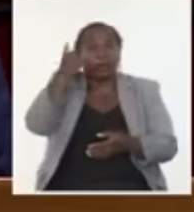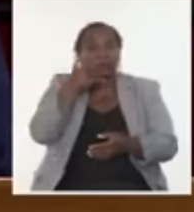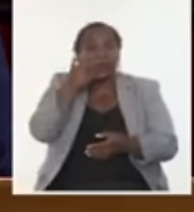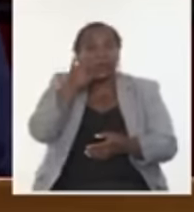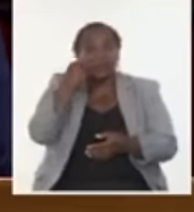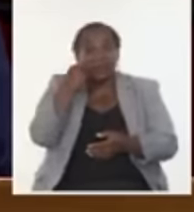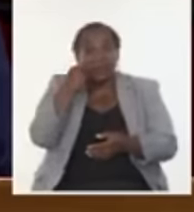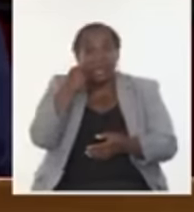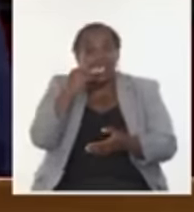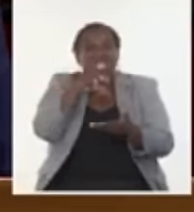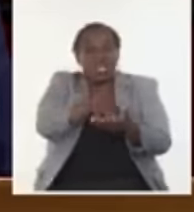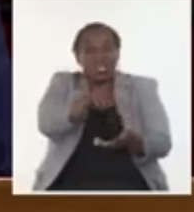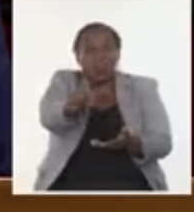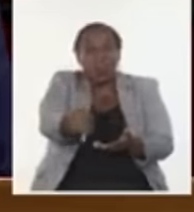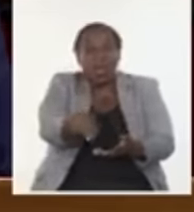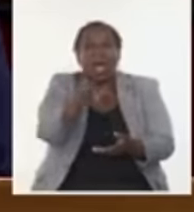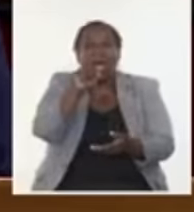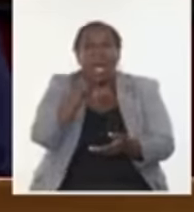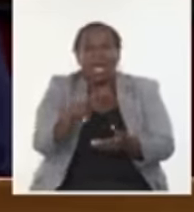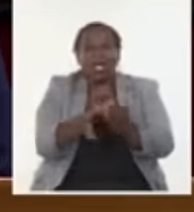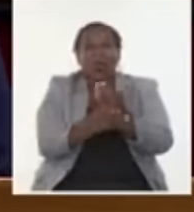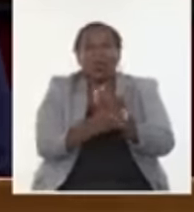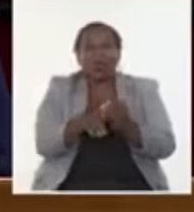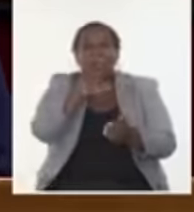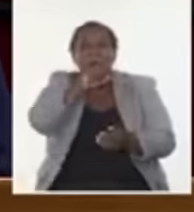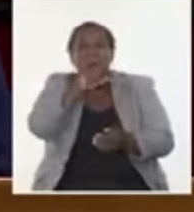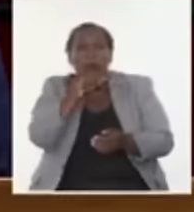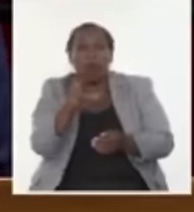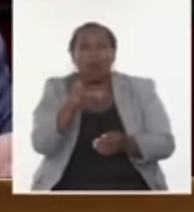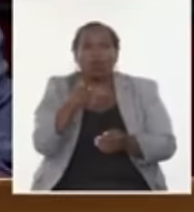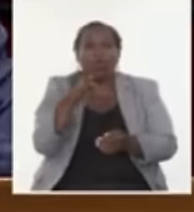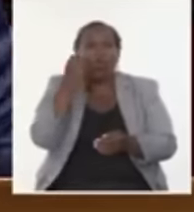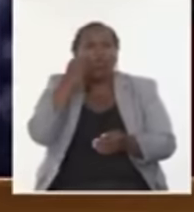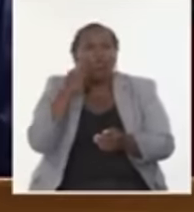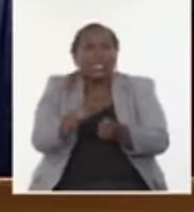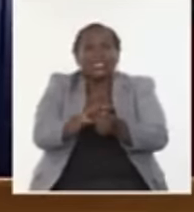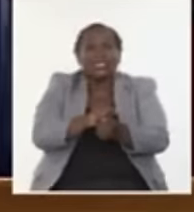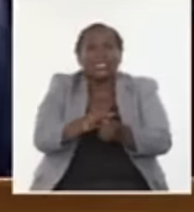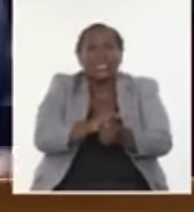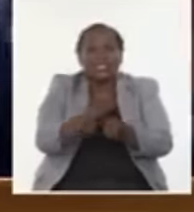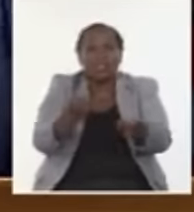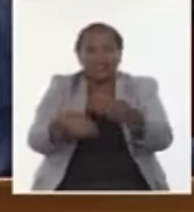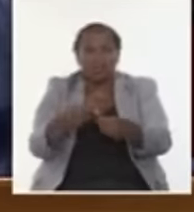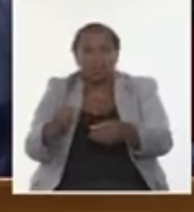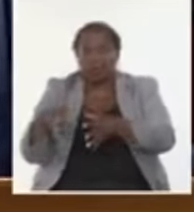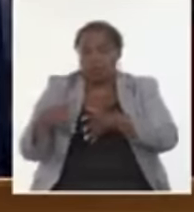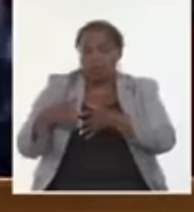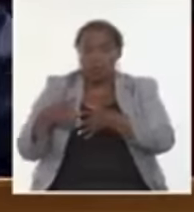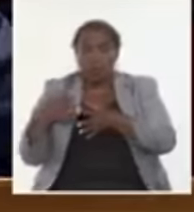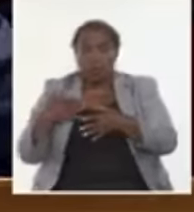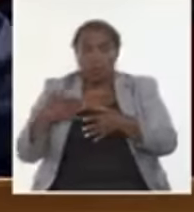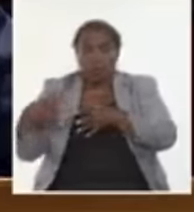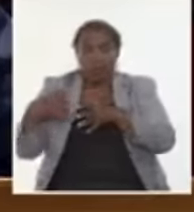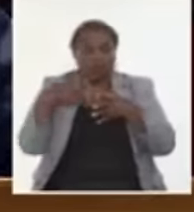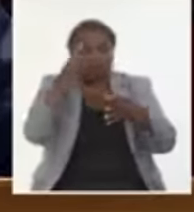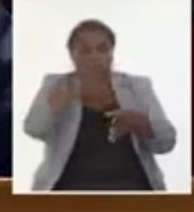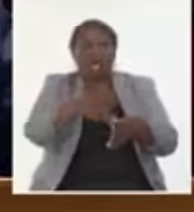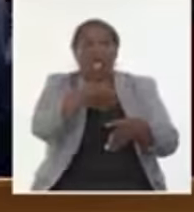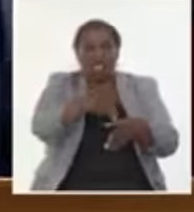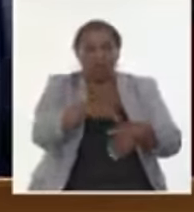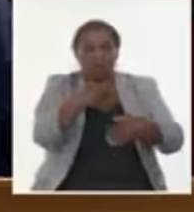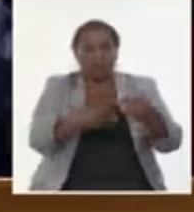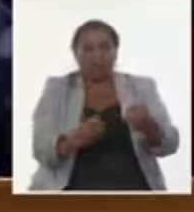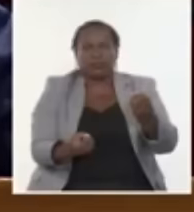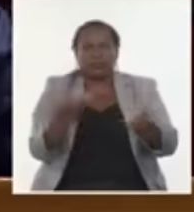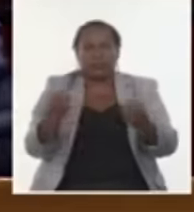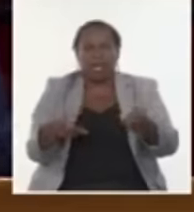tal lugar están, escondieron el pollo y el detergente y están vendiendo, y allá va el grupo nuestro, y evidentemente ahí están los problemas.